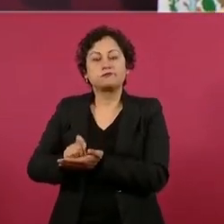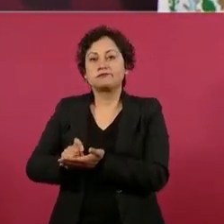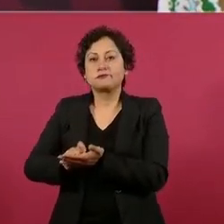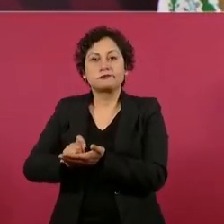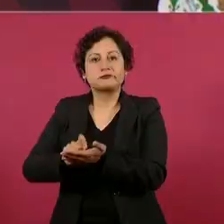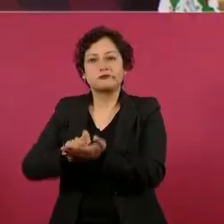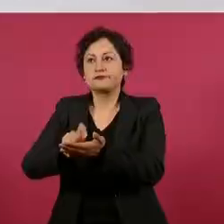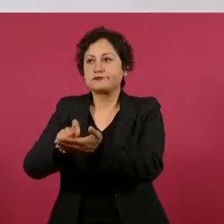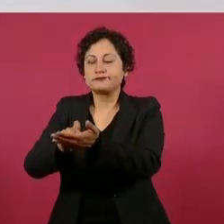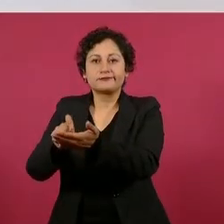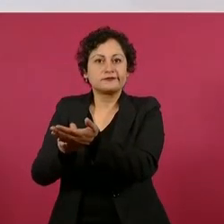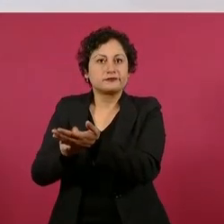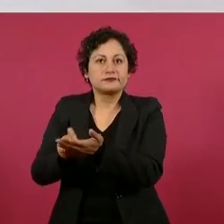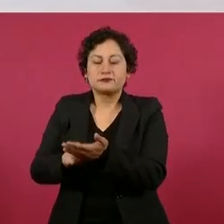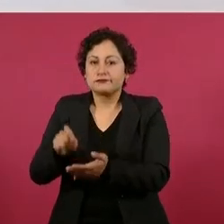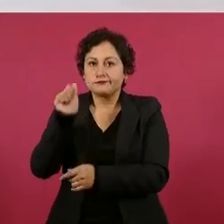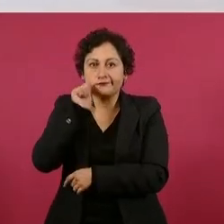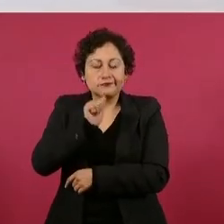algo que no es